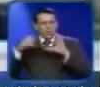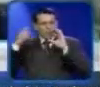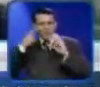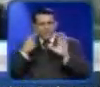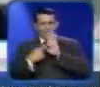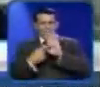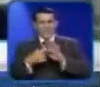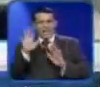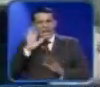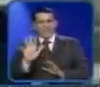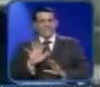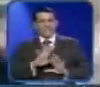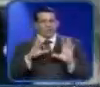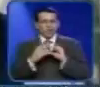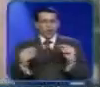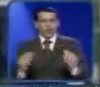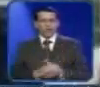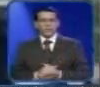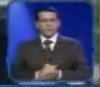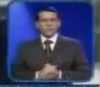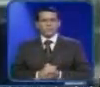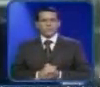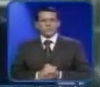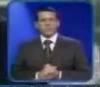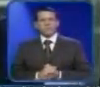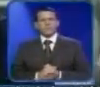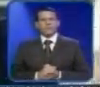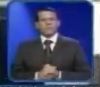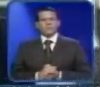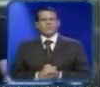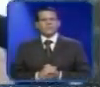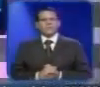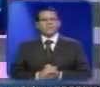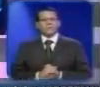siguiente ves que eso es todo.